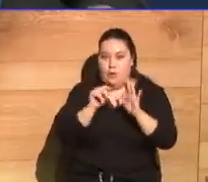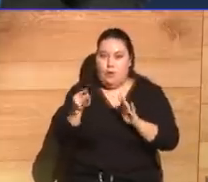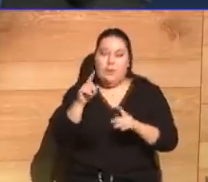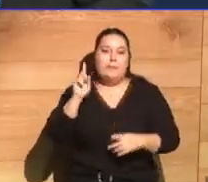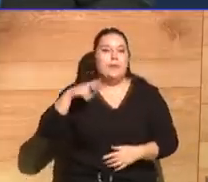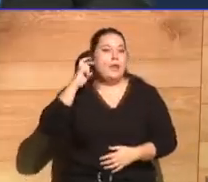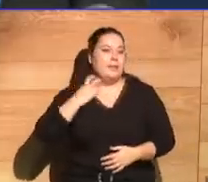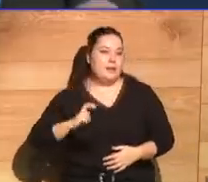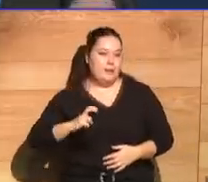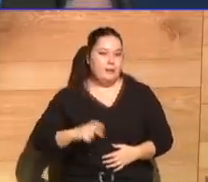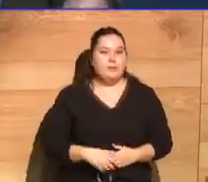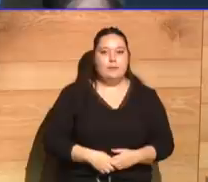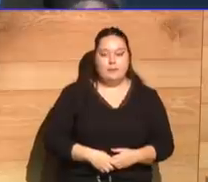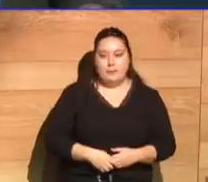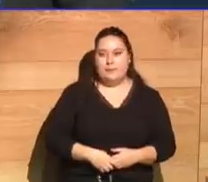trencita, Rodrigo.